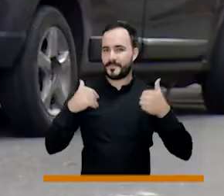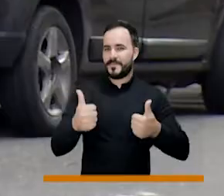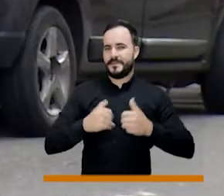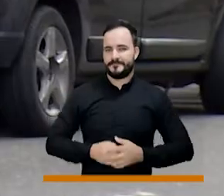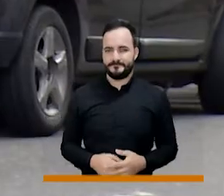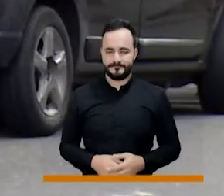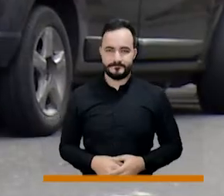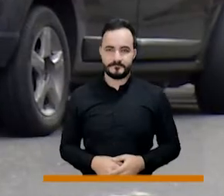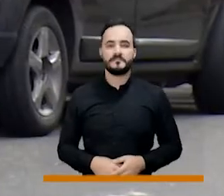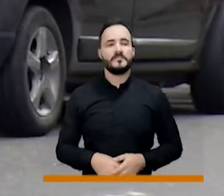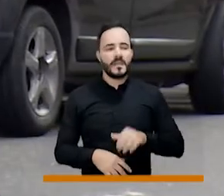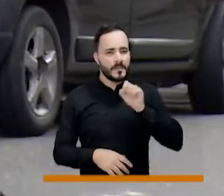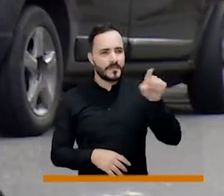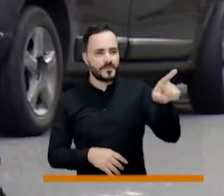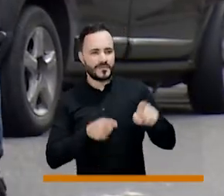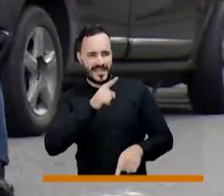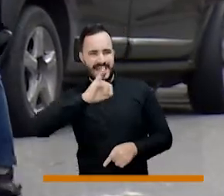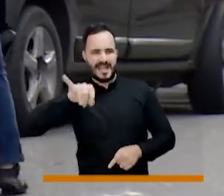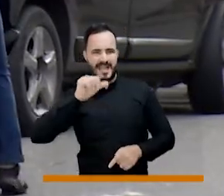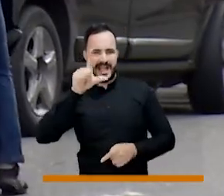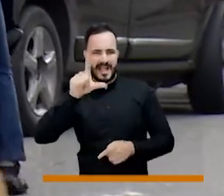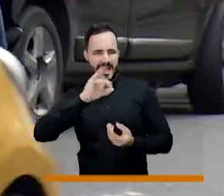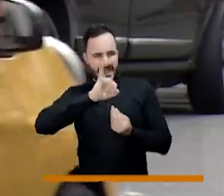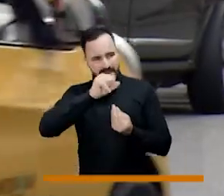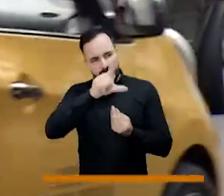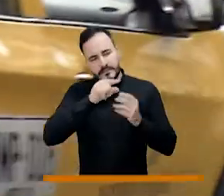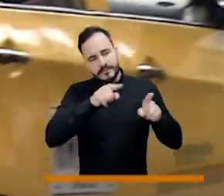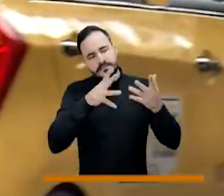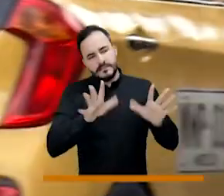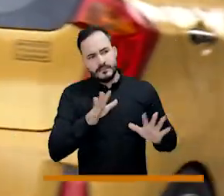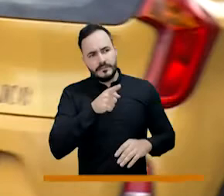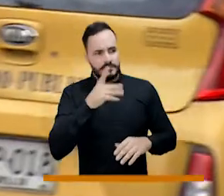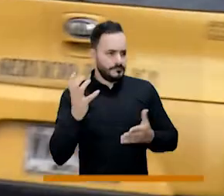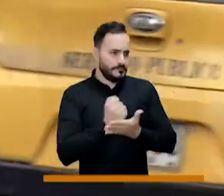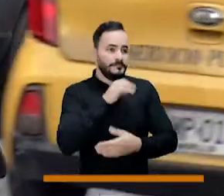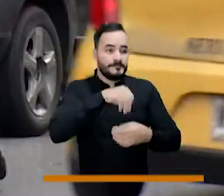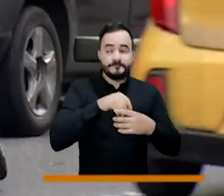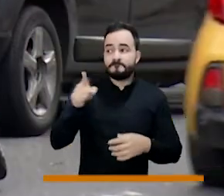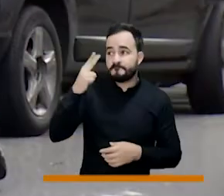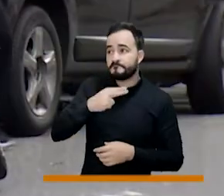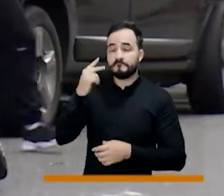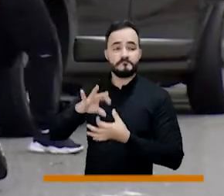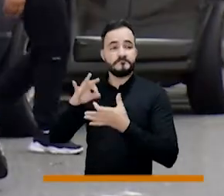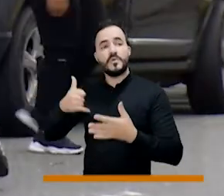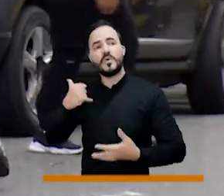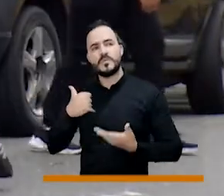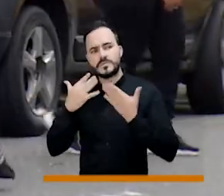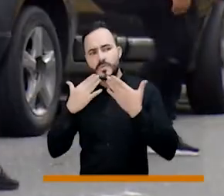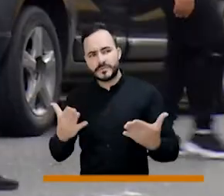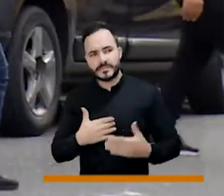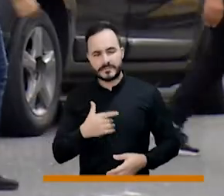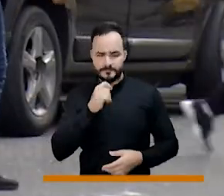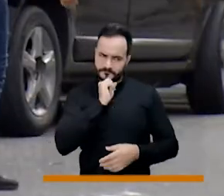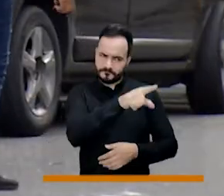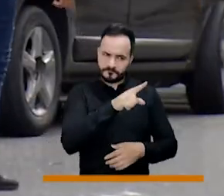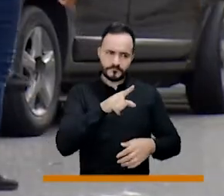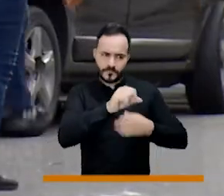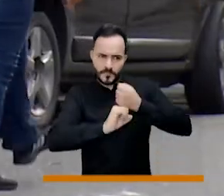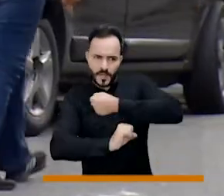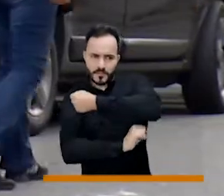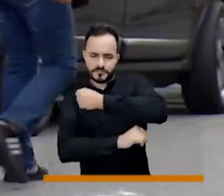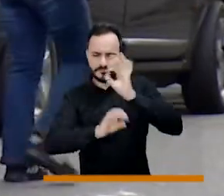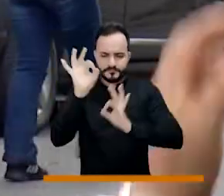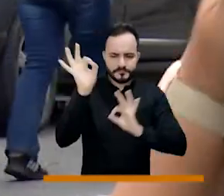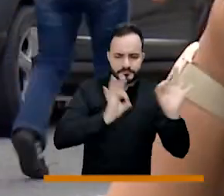territorio. Jimena, ustedes tienen JAL, pero faltaría aunque los jóvenes se apropien como más del asunto. ¿Cómo va la organización de